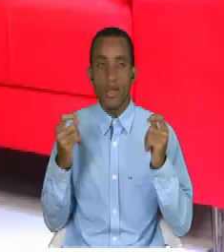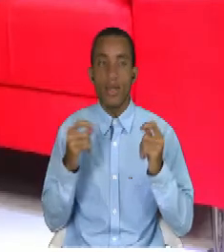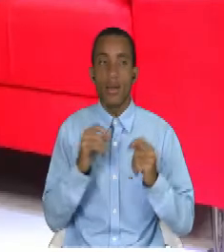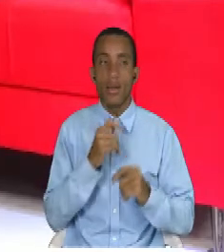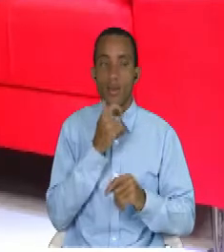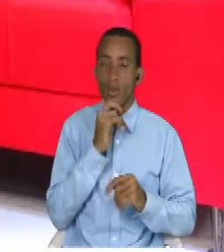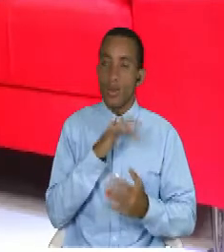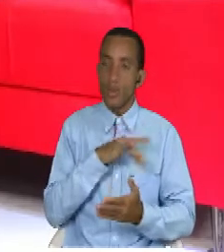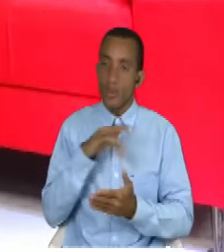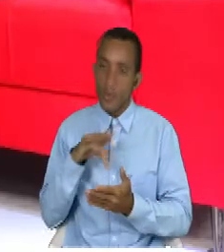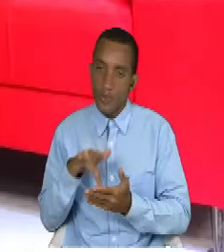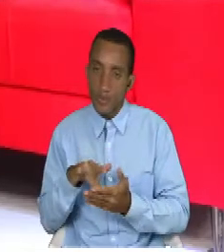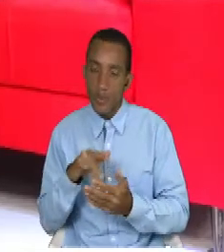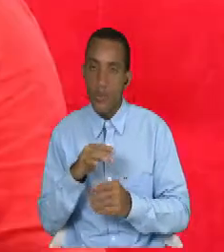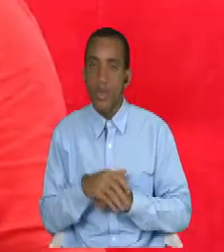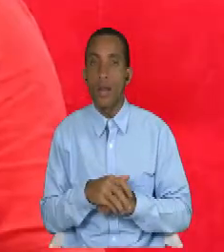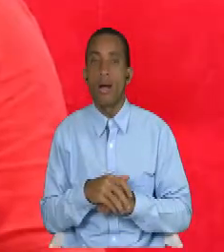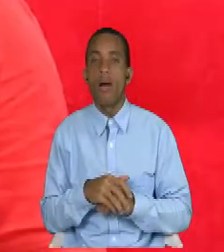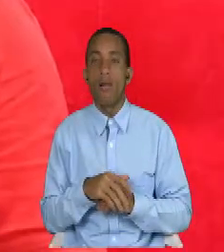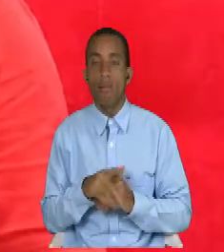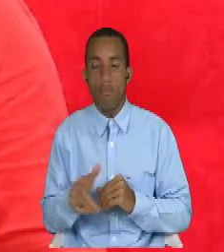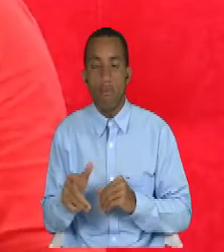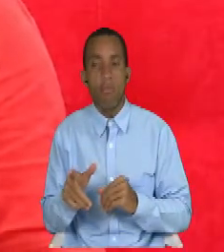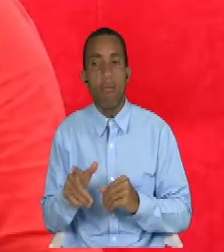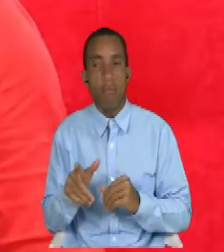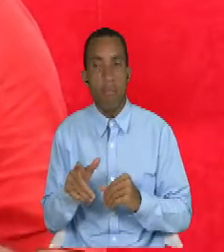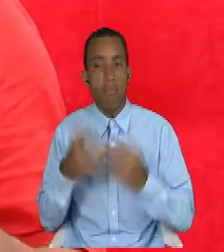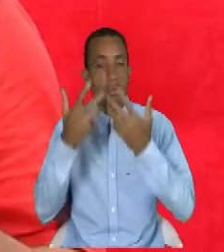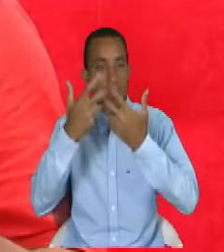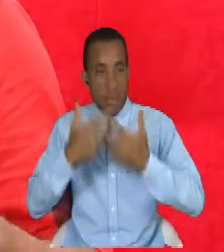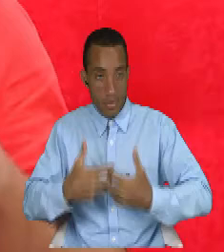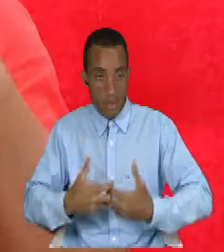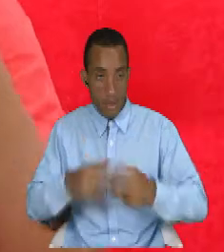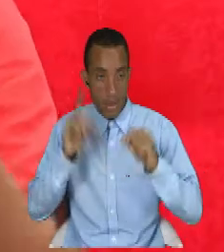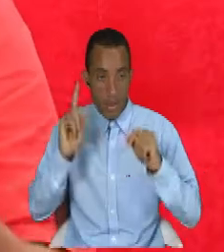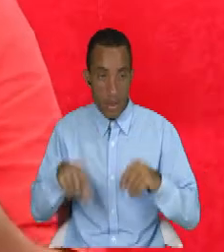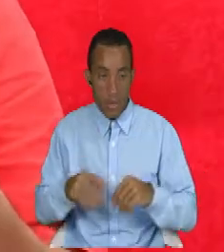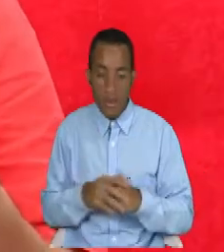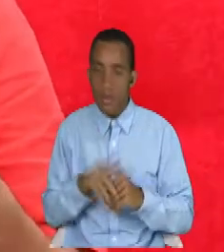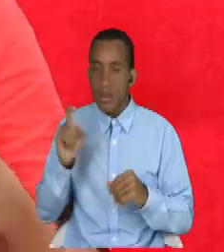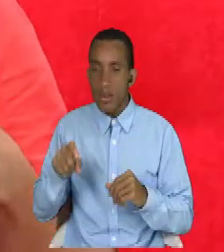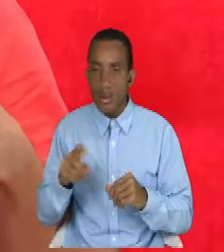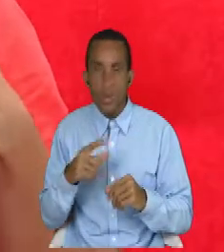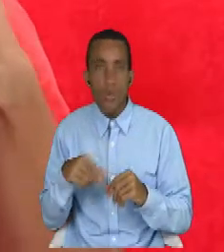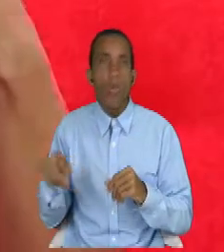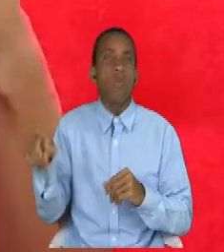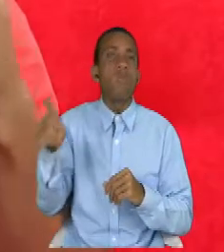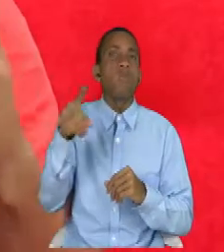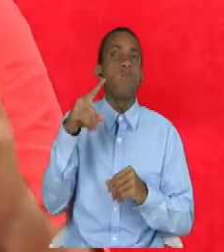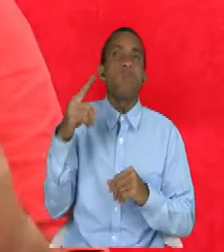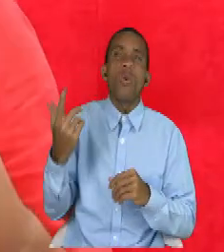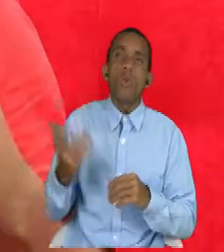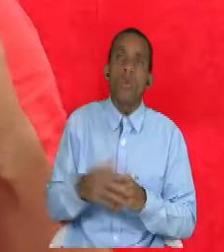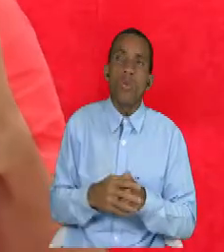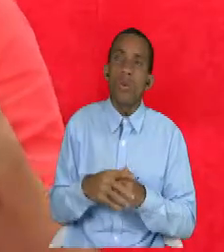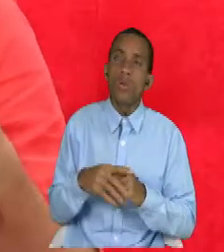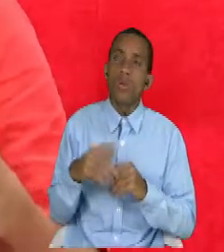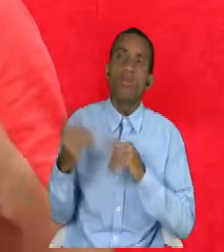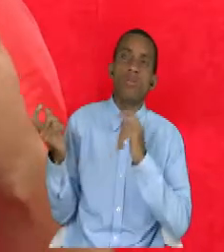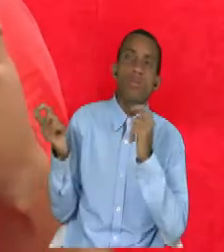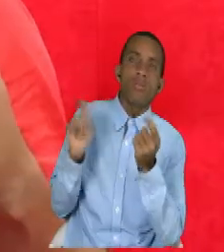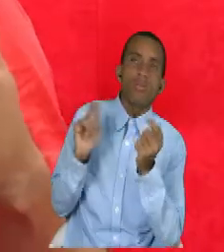agencia consultora de marketing digital y la agencia consultor de marketing digital consiste en las necesidades del mercado el mercado cómo está cambiando permanentemente